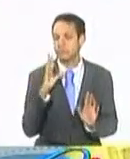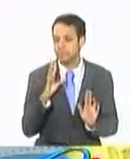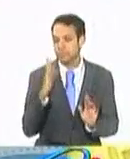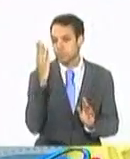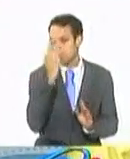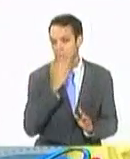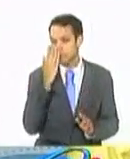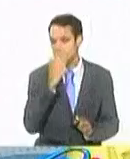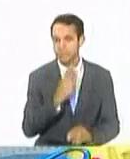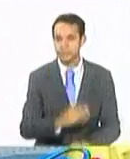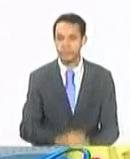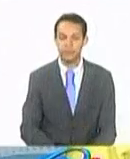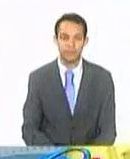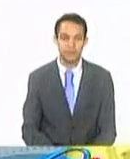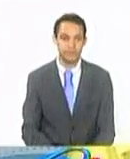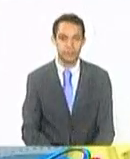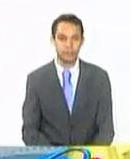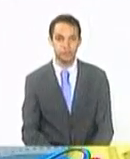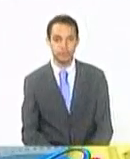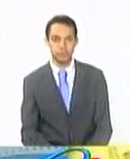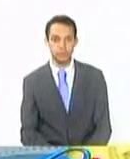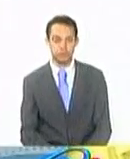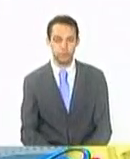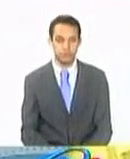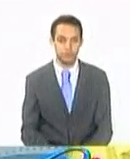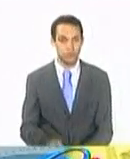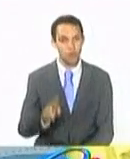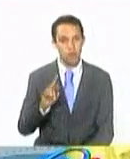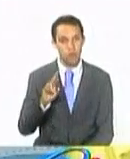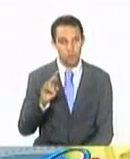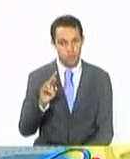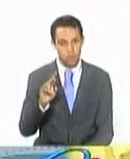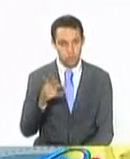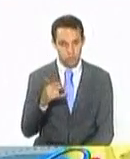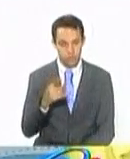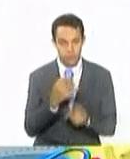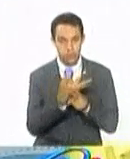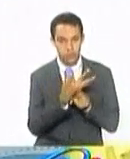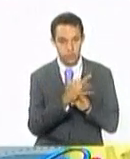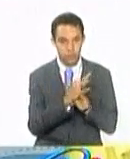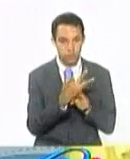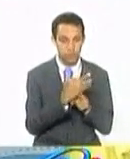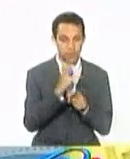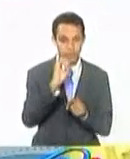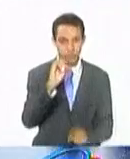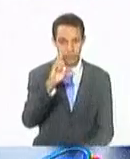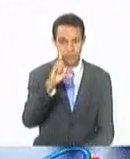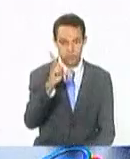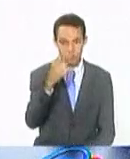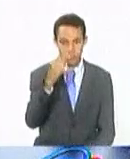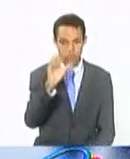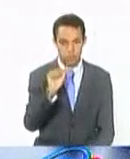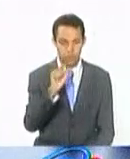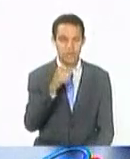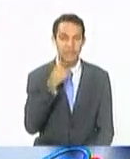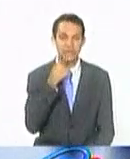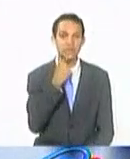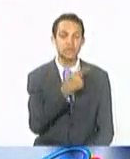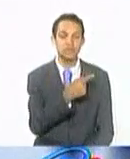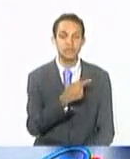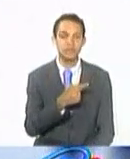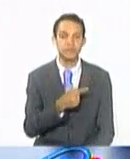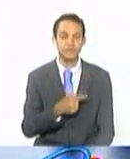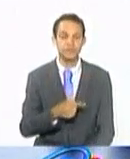problema de tiroides otro tweet de Olga arena dice sufro de